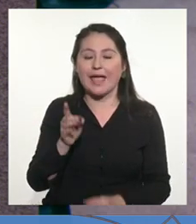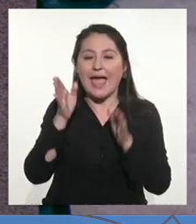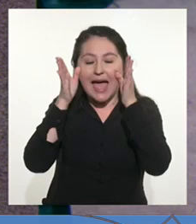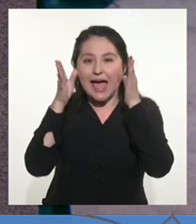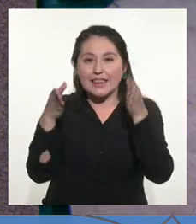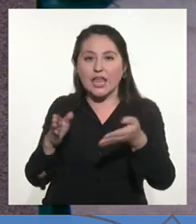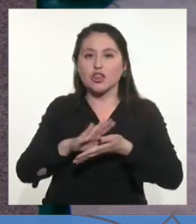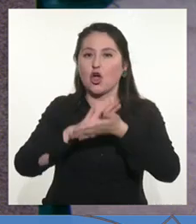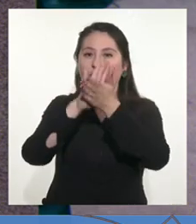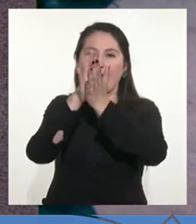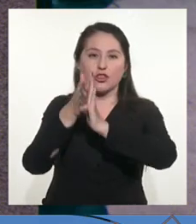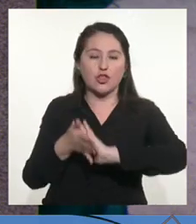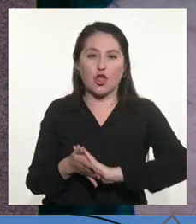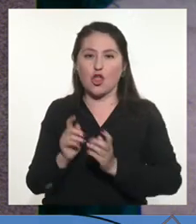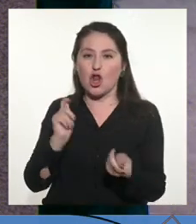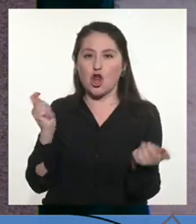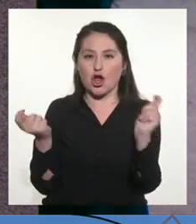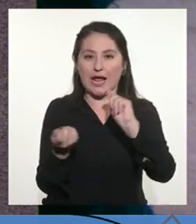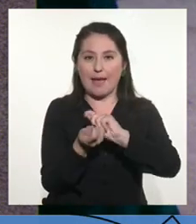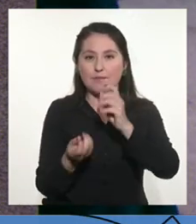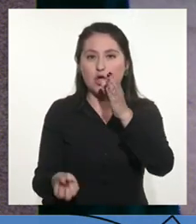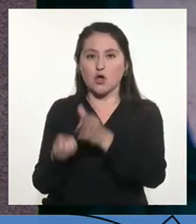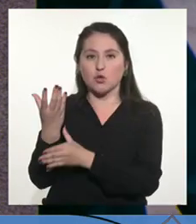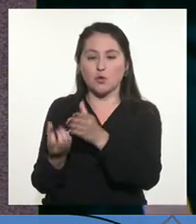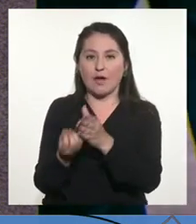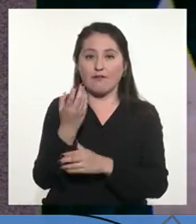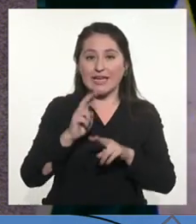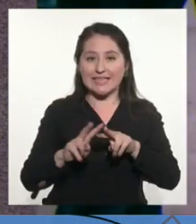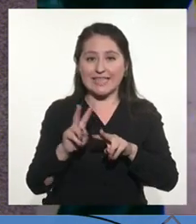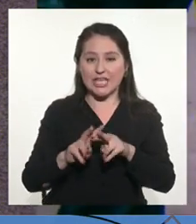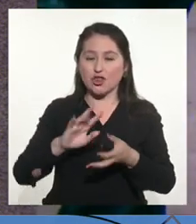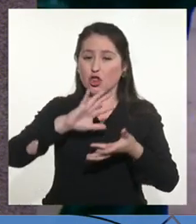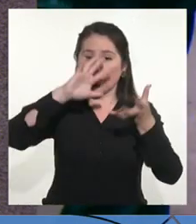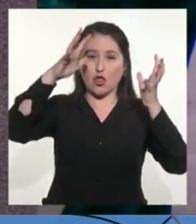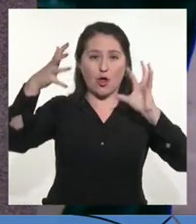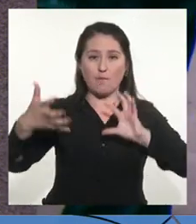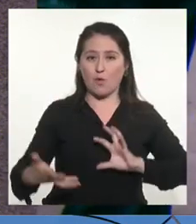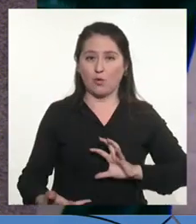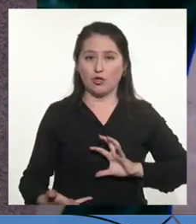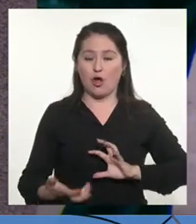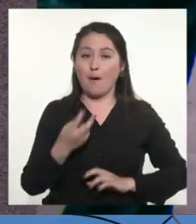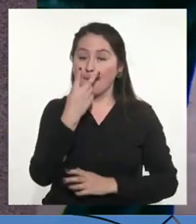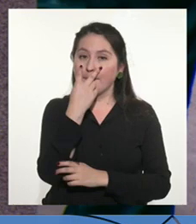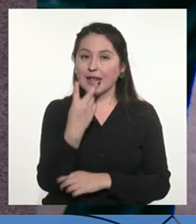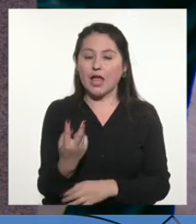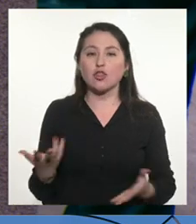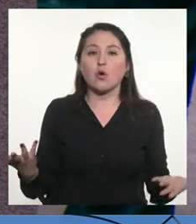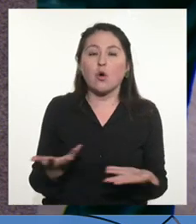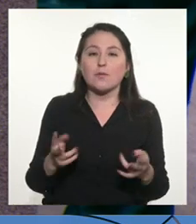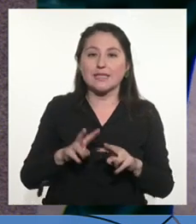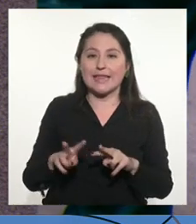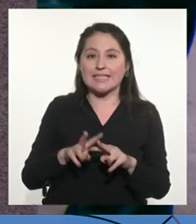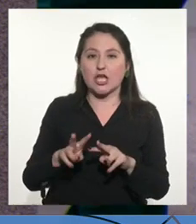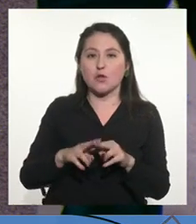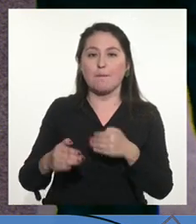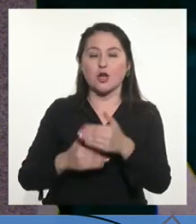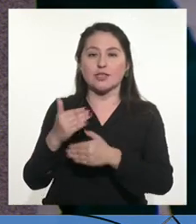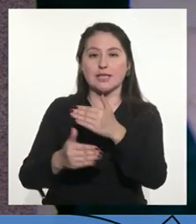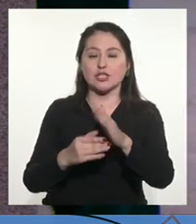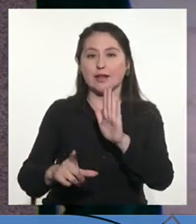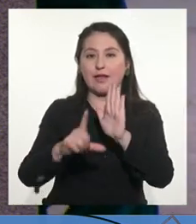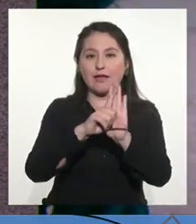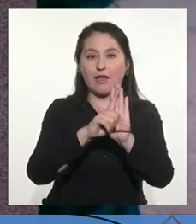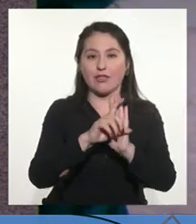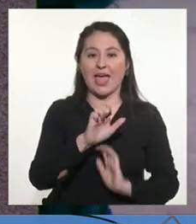transformaciones cambios e innovaciones que se está haciendo en el mundo entero mirar cómo están generándose procesos legislativos desde